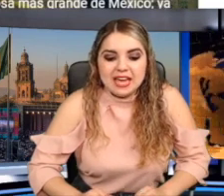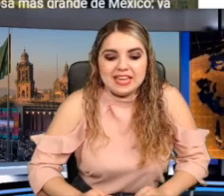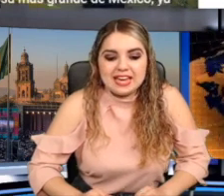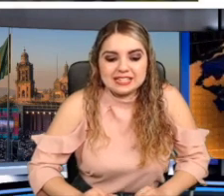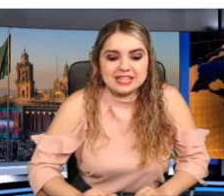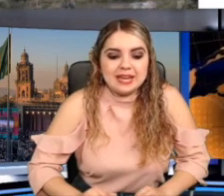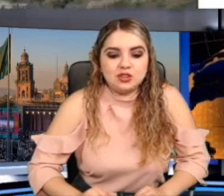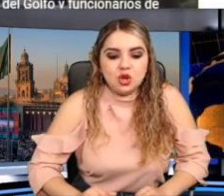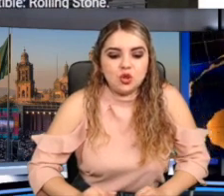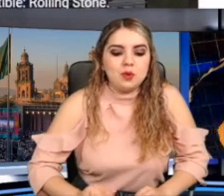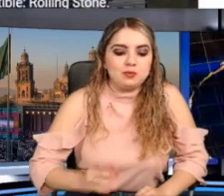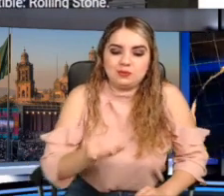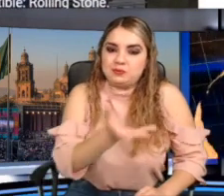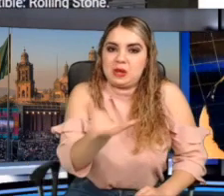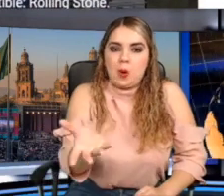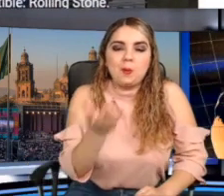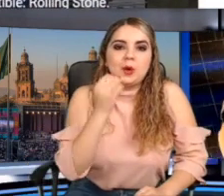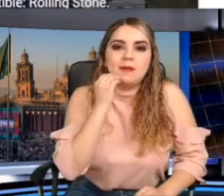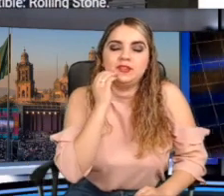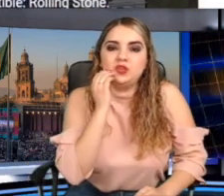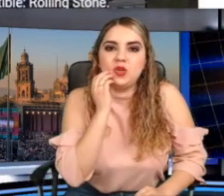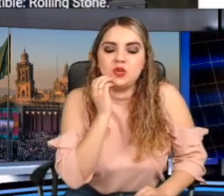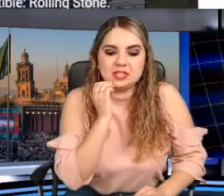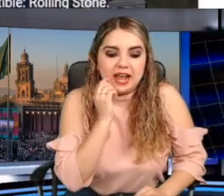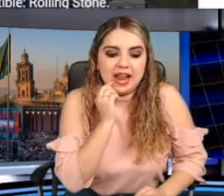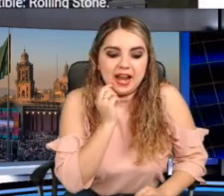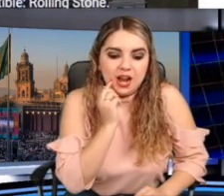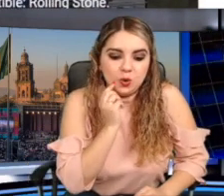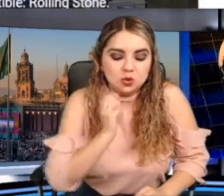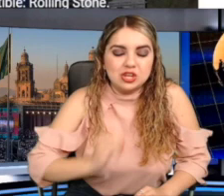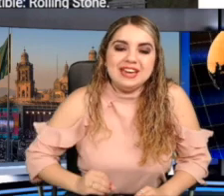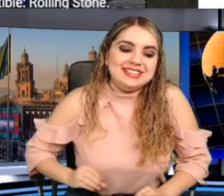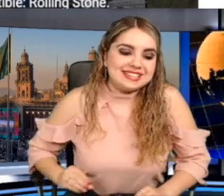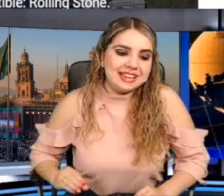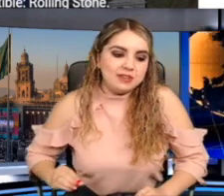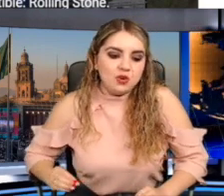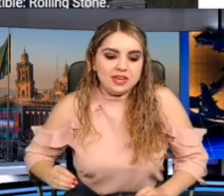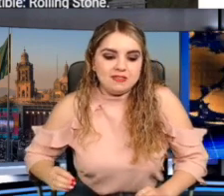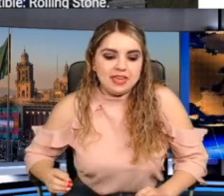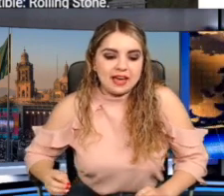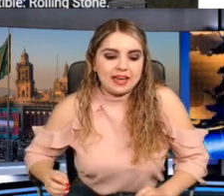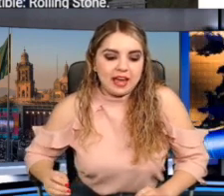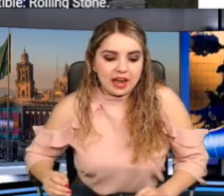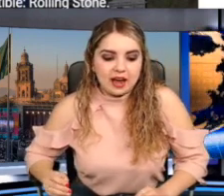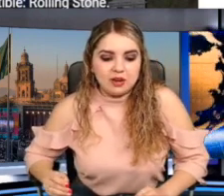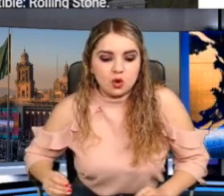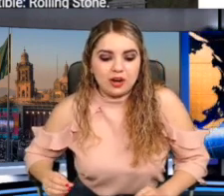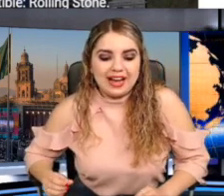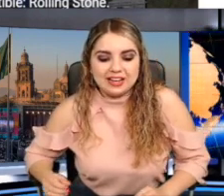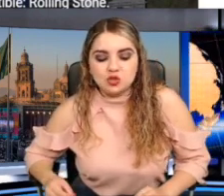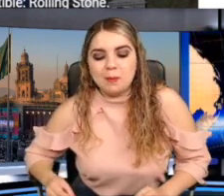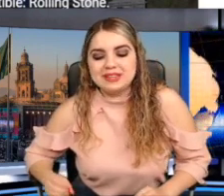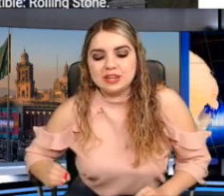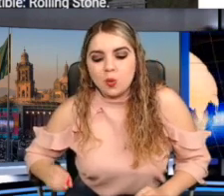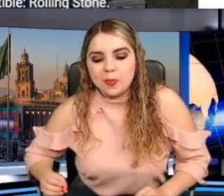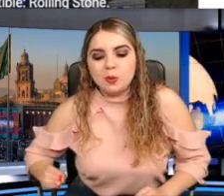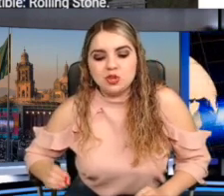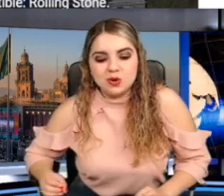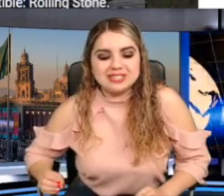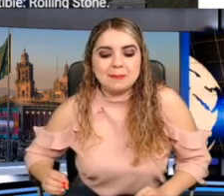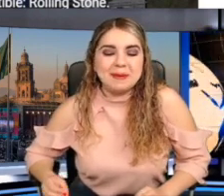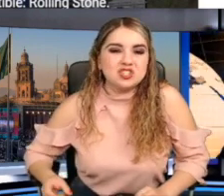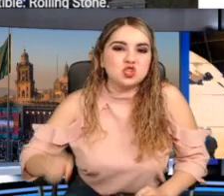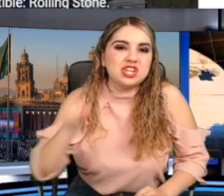COVID-19. Y es que todo se comprueba, todo sale a la luz. Y se sabe hoy en día que Javier Corral gastó más de